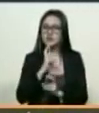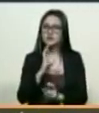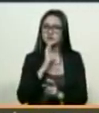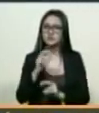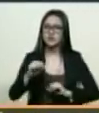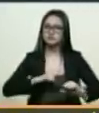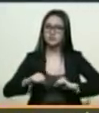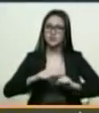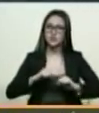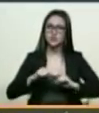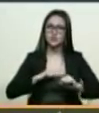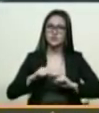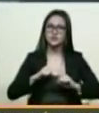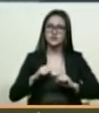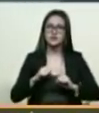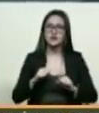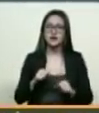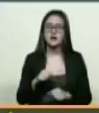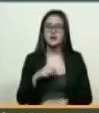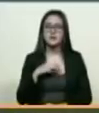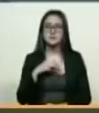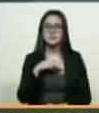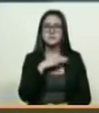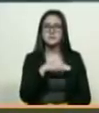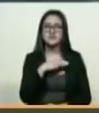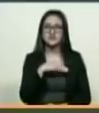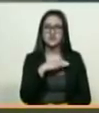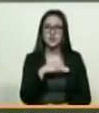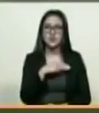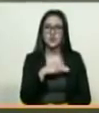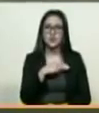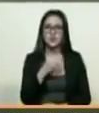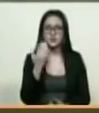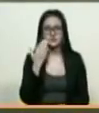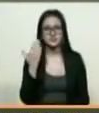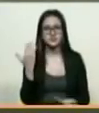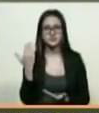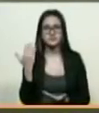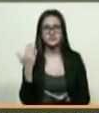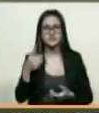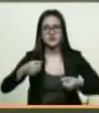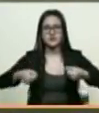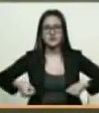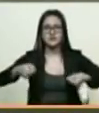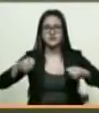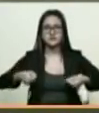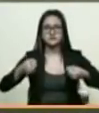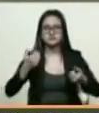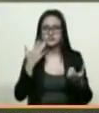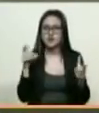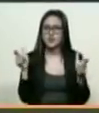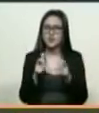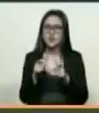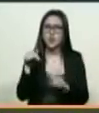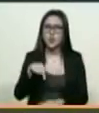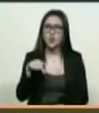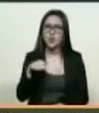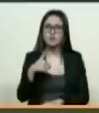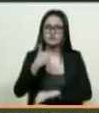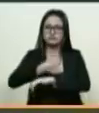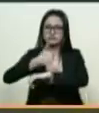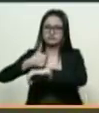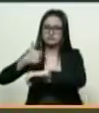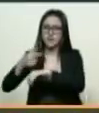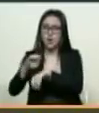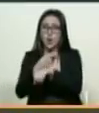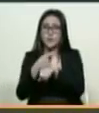y acciones enmarcadas en la gran misión Abastecimiento Soberano. Los representantes de las cadenas de supermercados sostuvieron una reunión el día de hoy con representantes